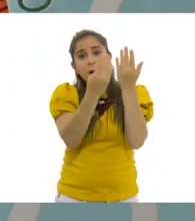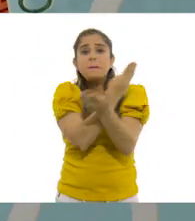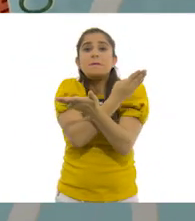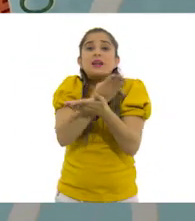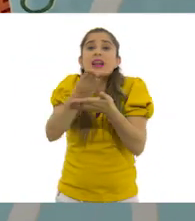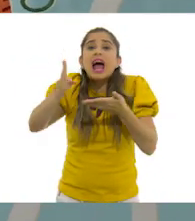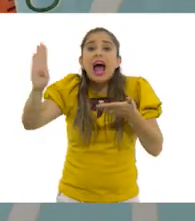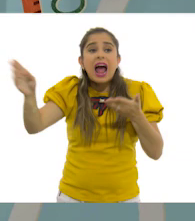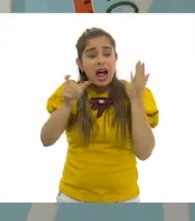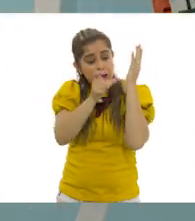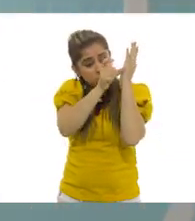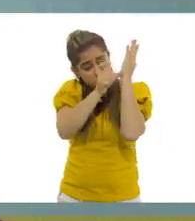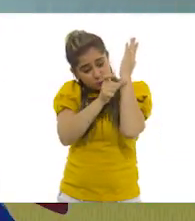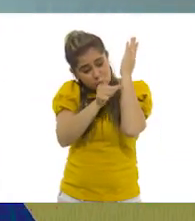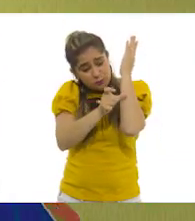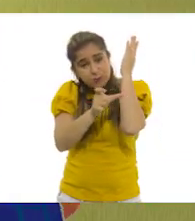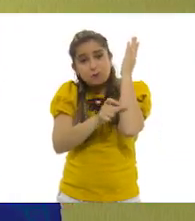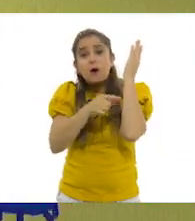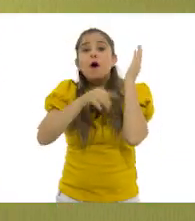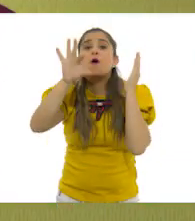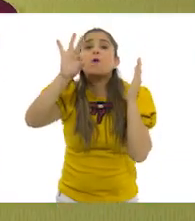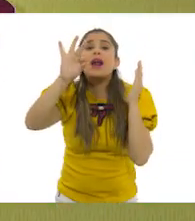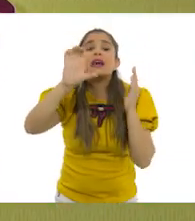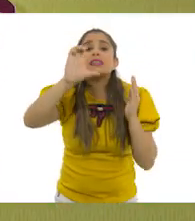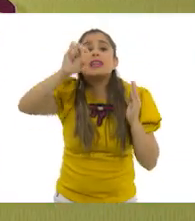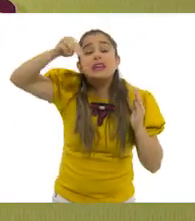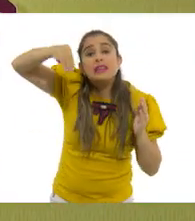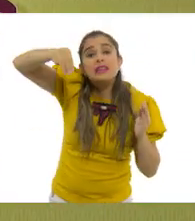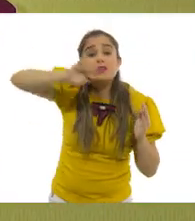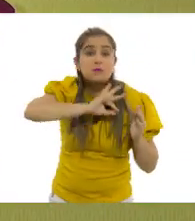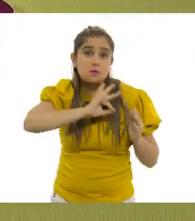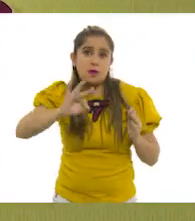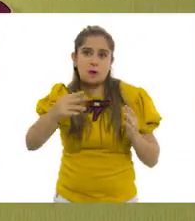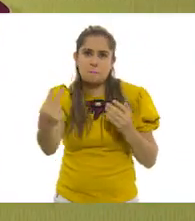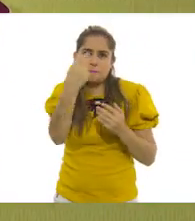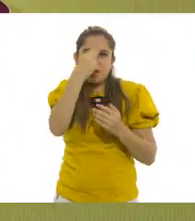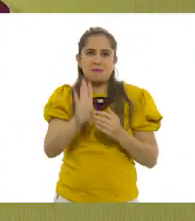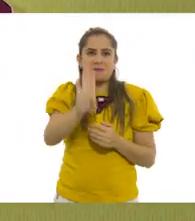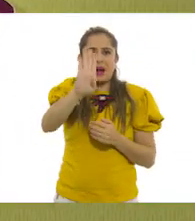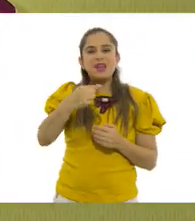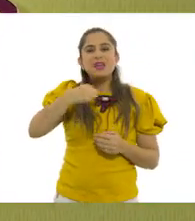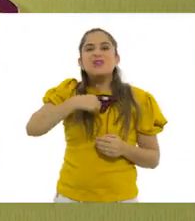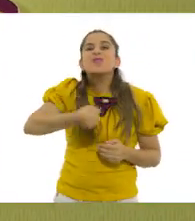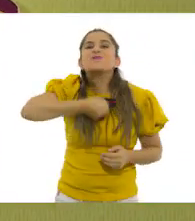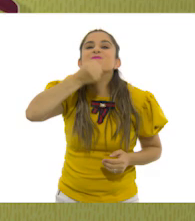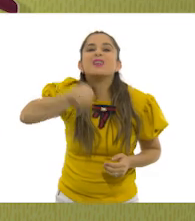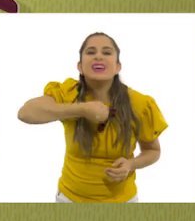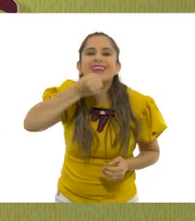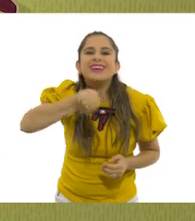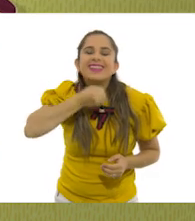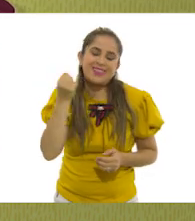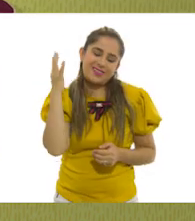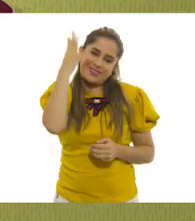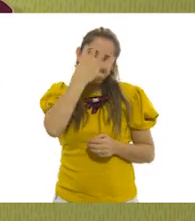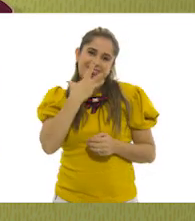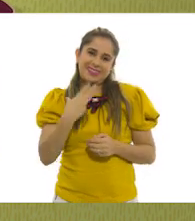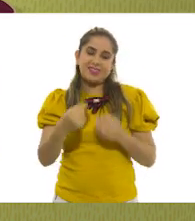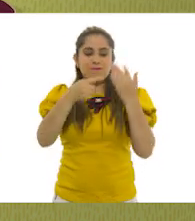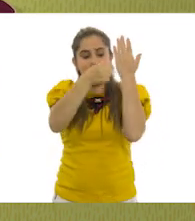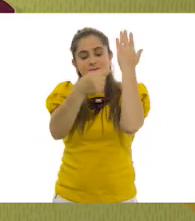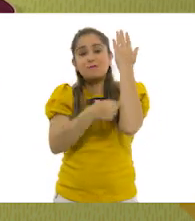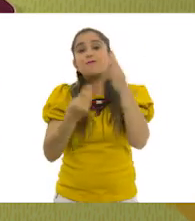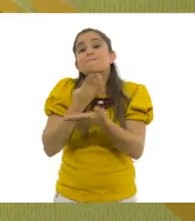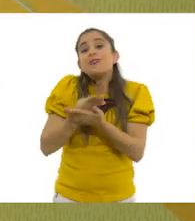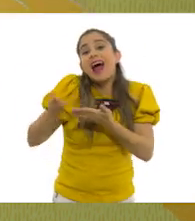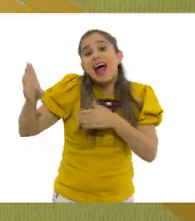a medir hasta 40 centímetros y me hacen ver viejito y lindo. Estas cerdas no